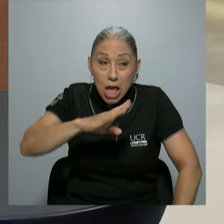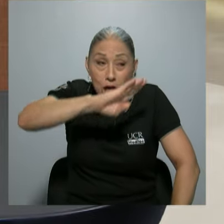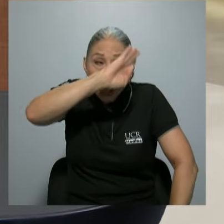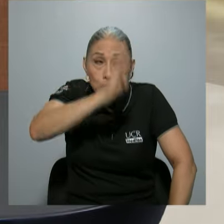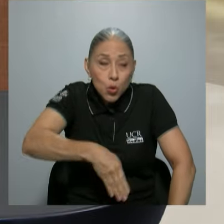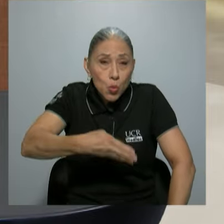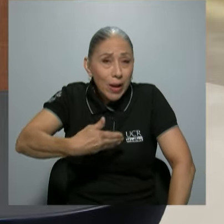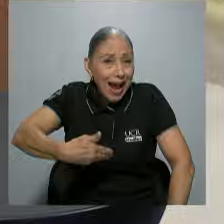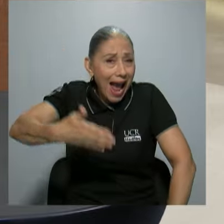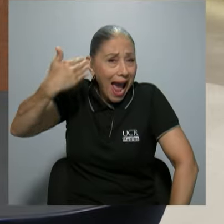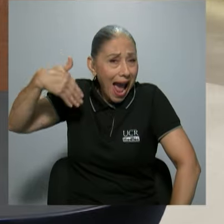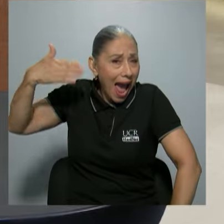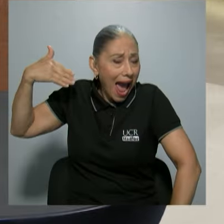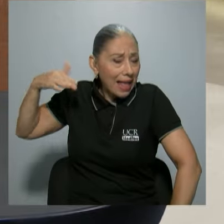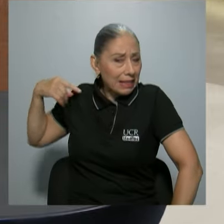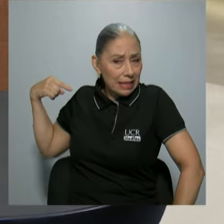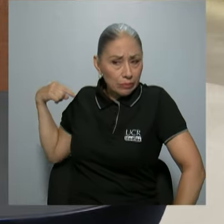de Costa Rica